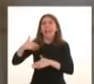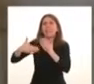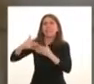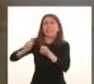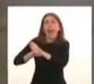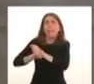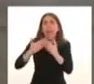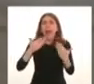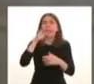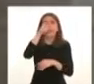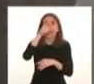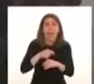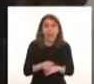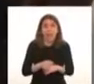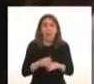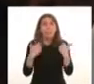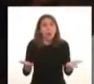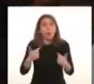Así como digo que el destino existe